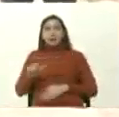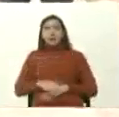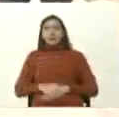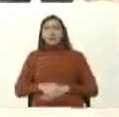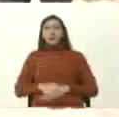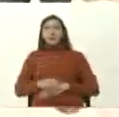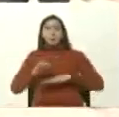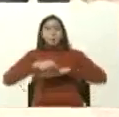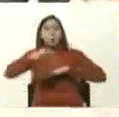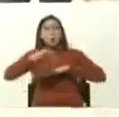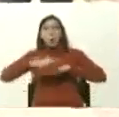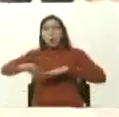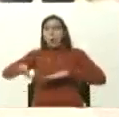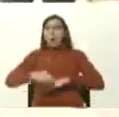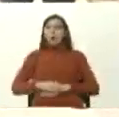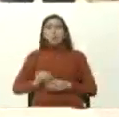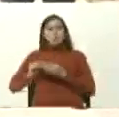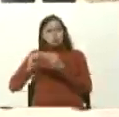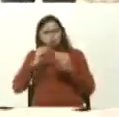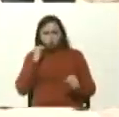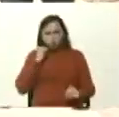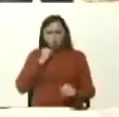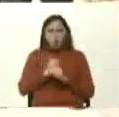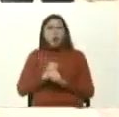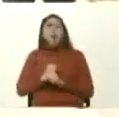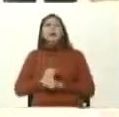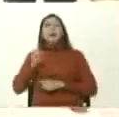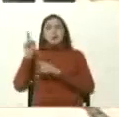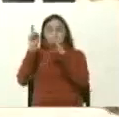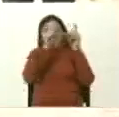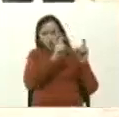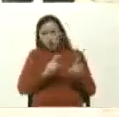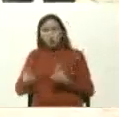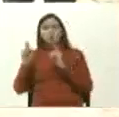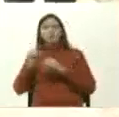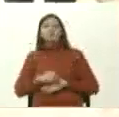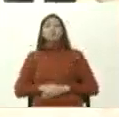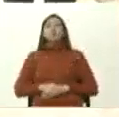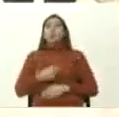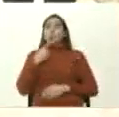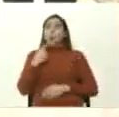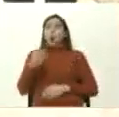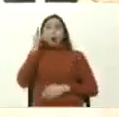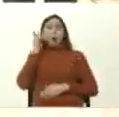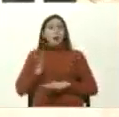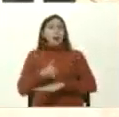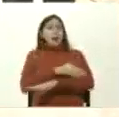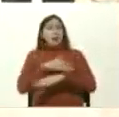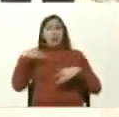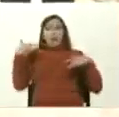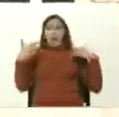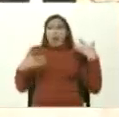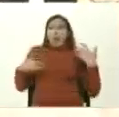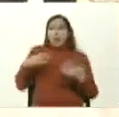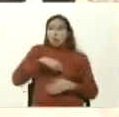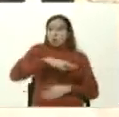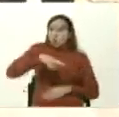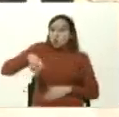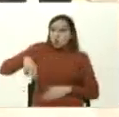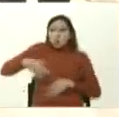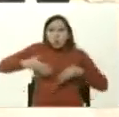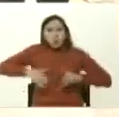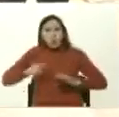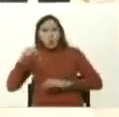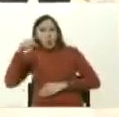Municipio estratégico, productivo y educativo. Como usted lo ha dicho, bueno, alegres estamos todos los guariqueños y guariqueñas,